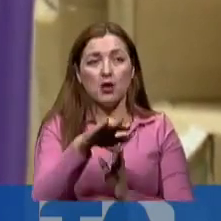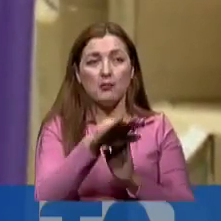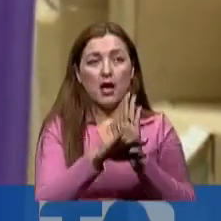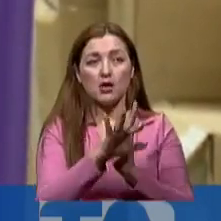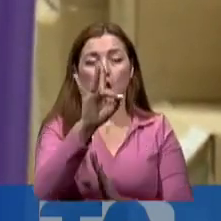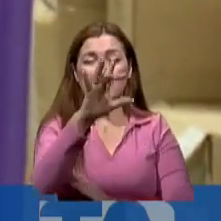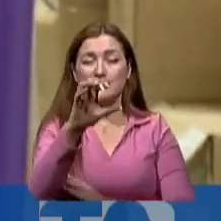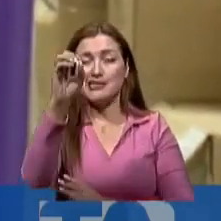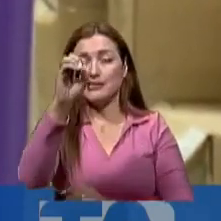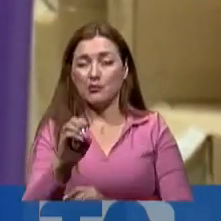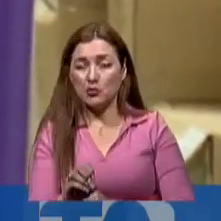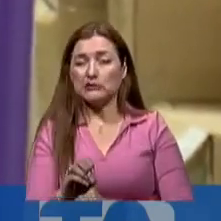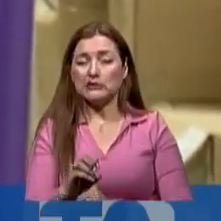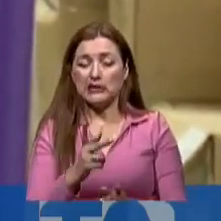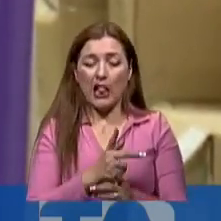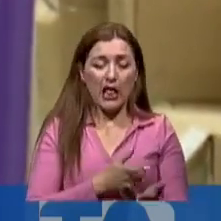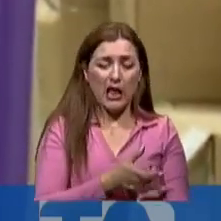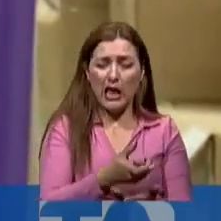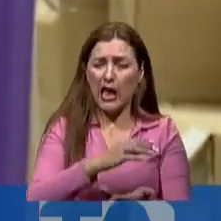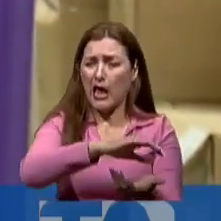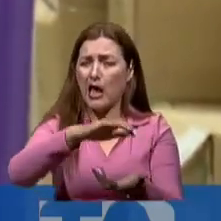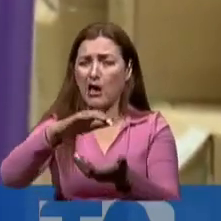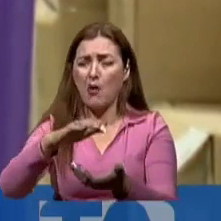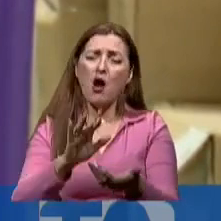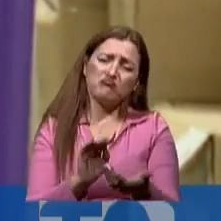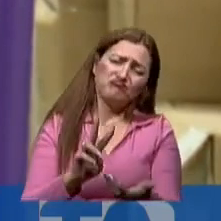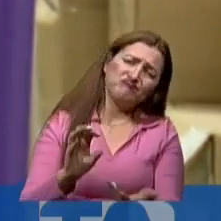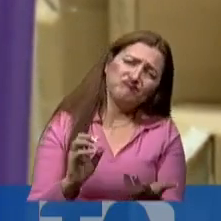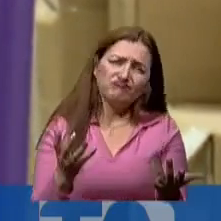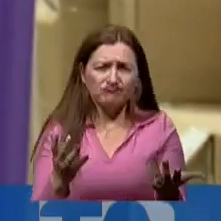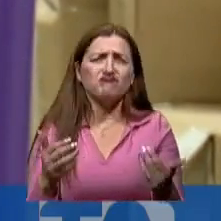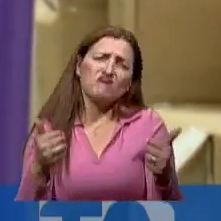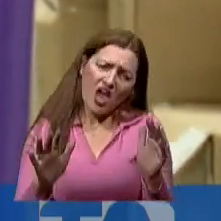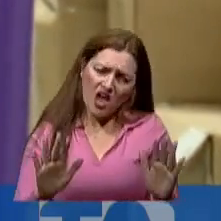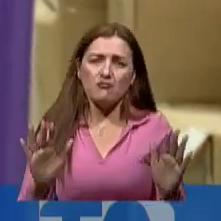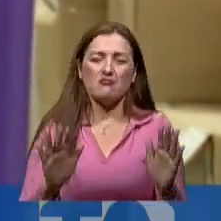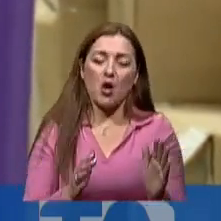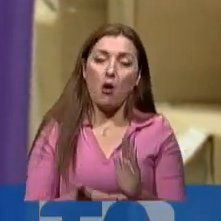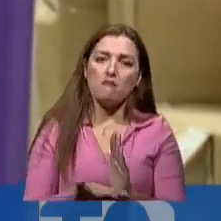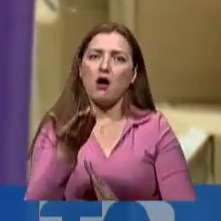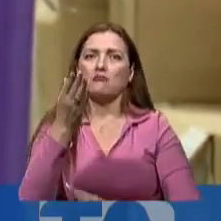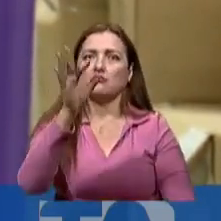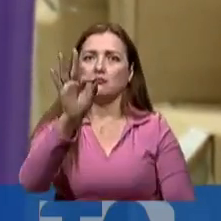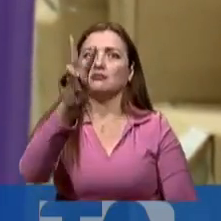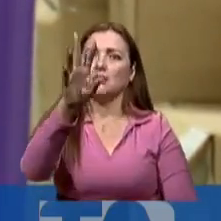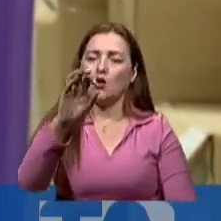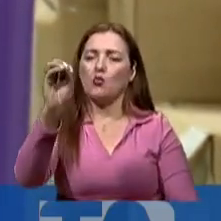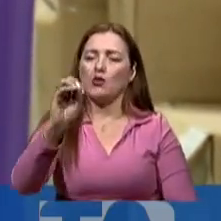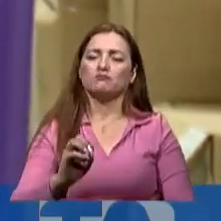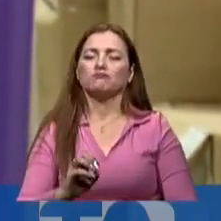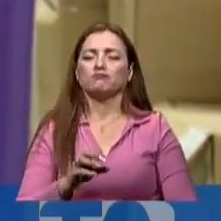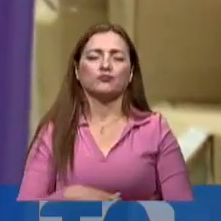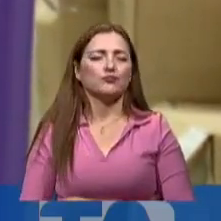del 80% en su abastecimiento que no era un número malo seguía siendo un buen número pero ahora los tenemos superior al